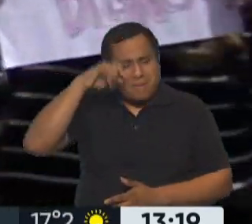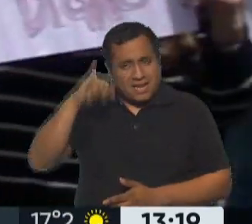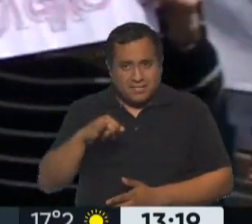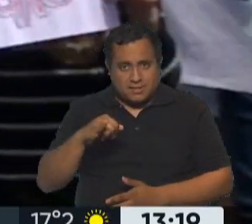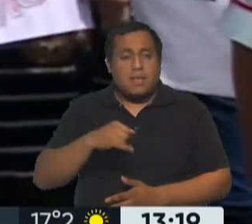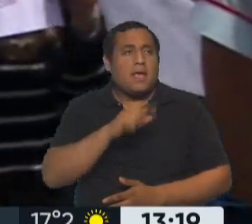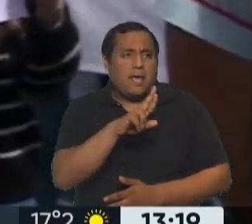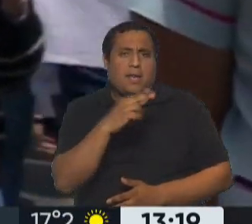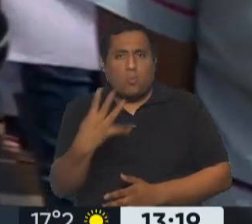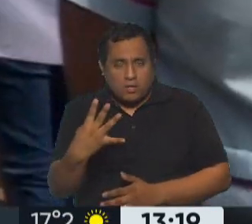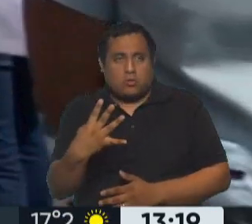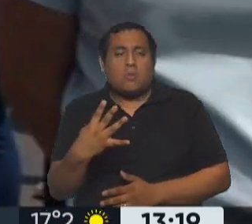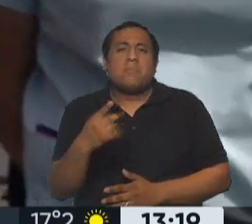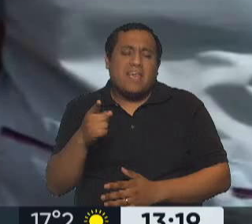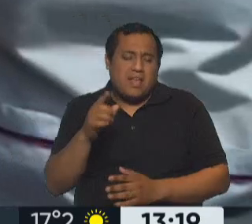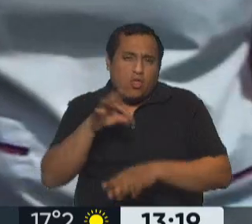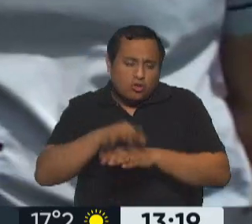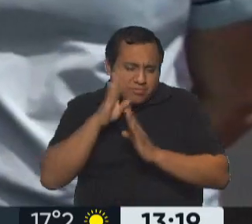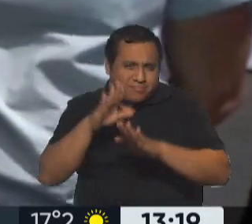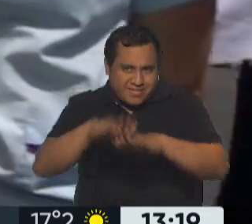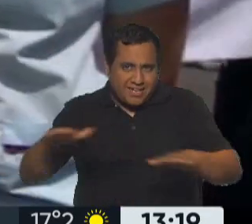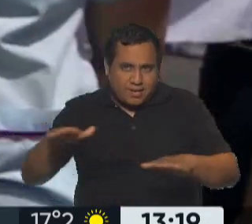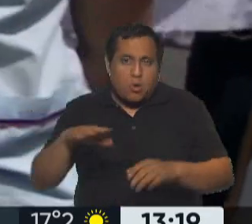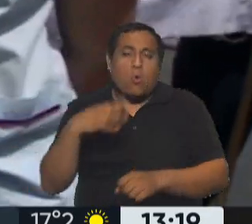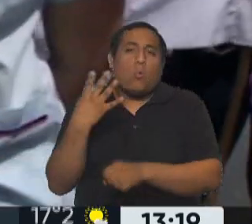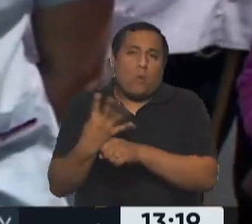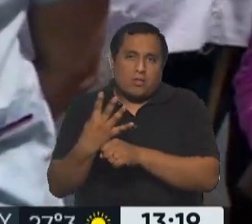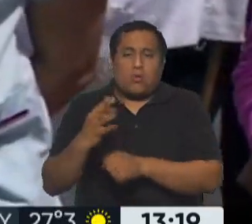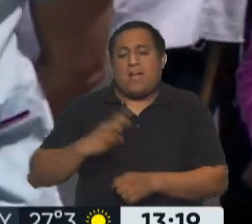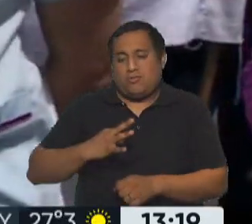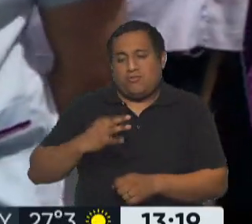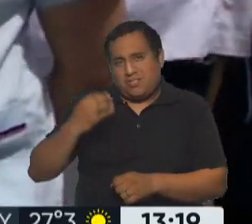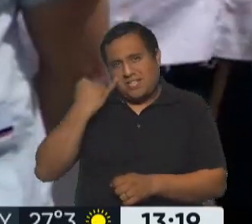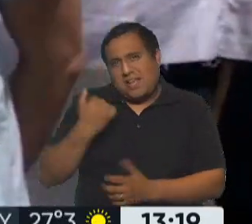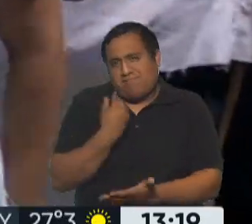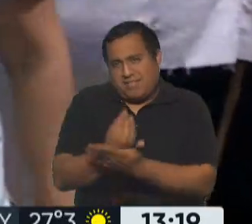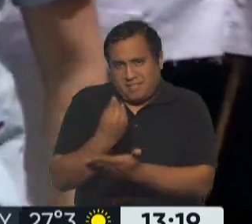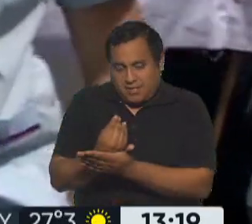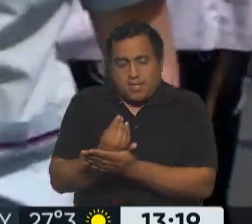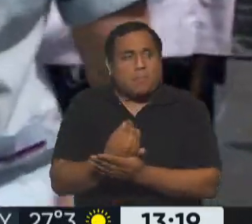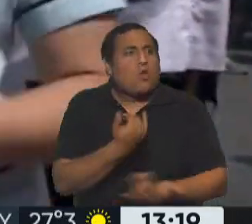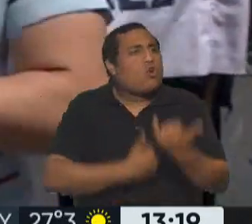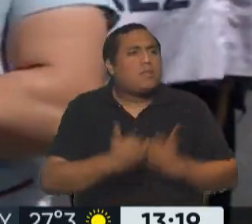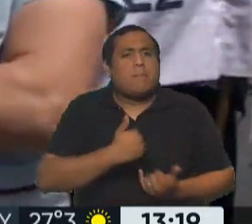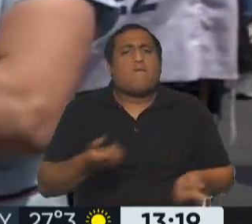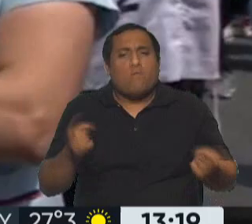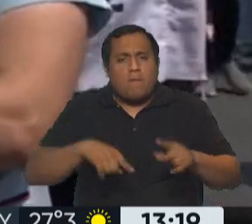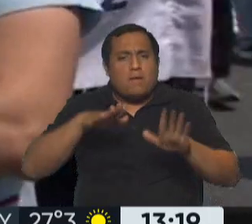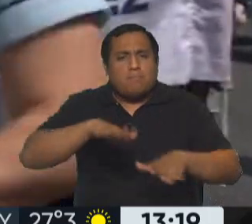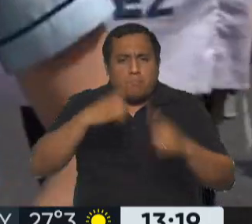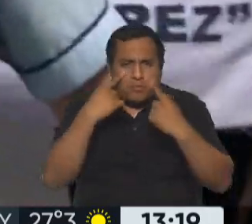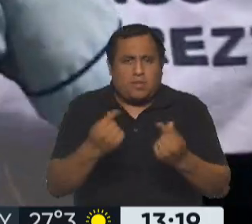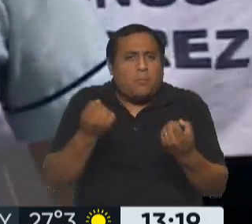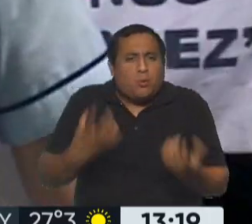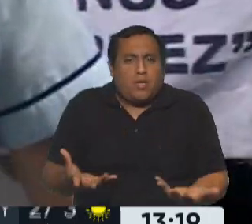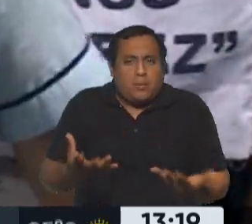es residente en pediatría en su cuarto año de la residencia del Hospital Gutiérrez. Bueno, Matías, contanos, ¿por qué es que vuelven a marchar?